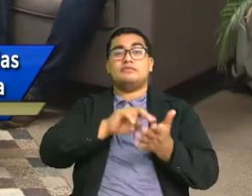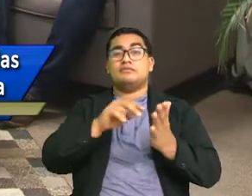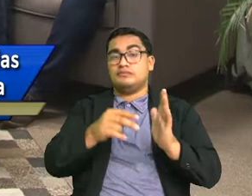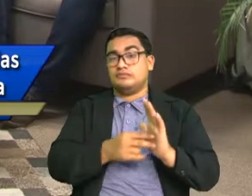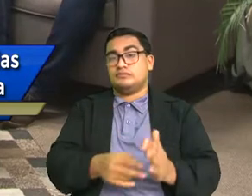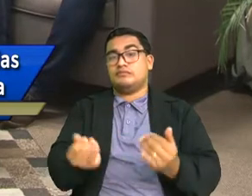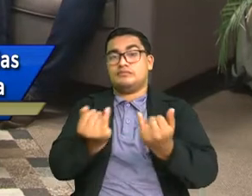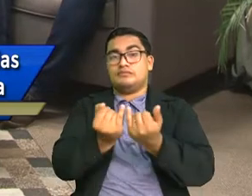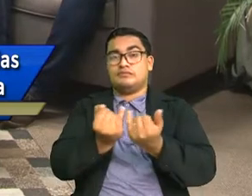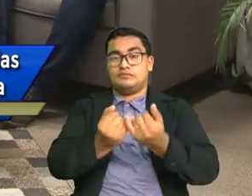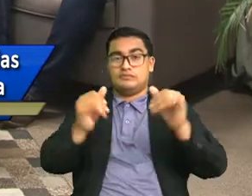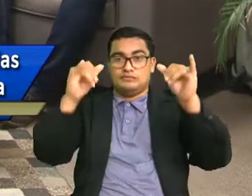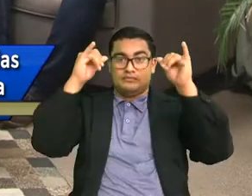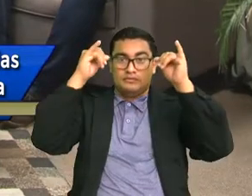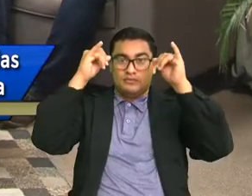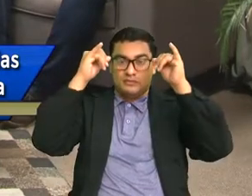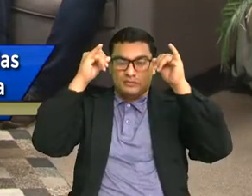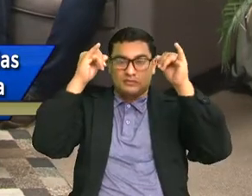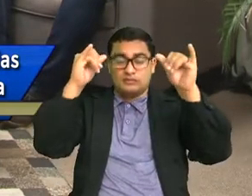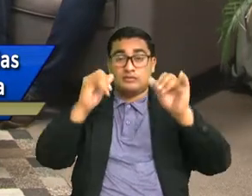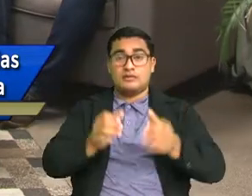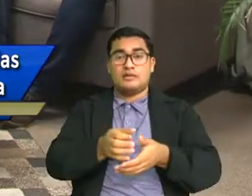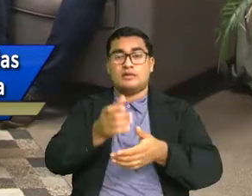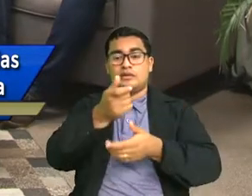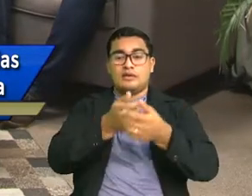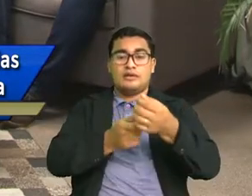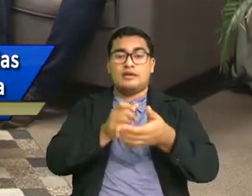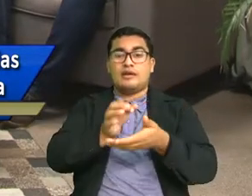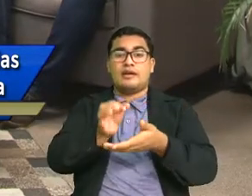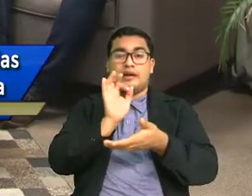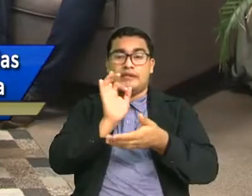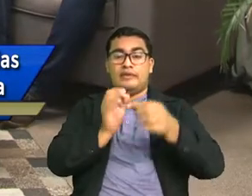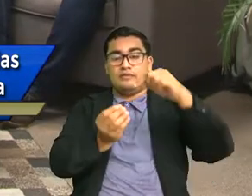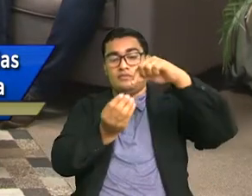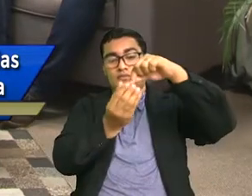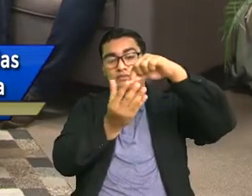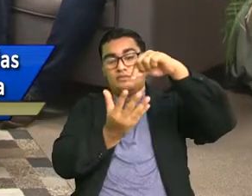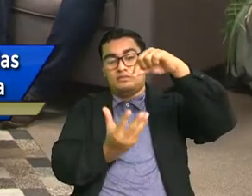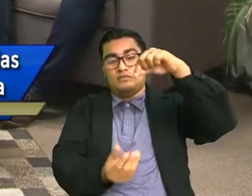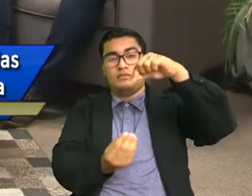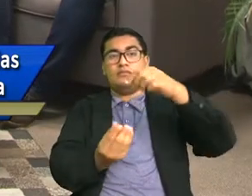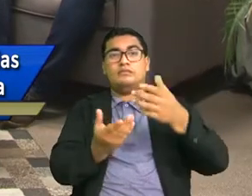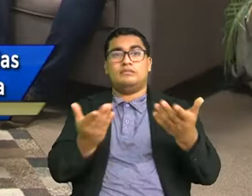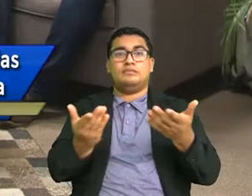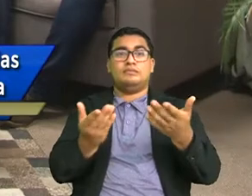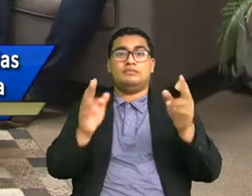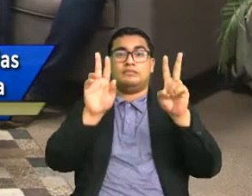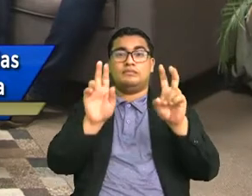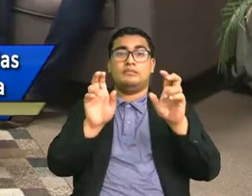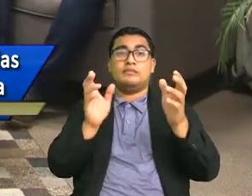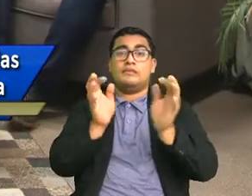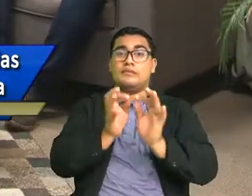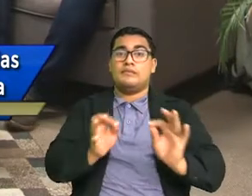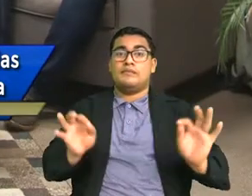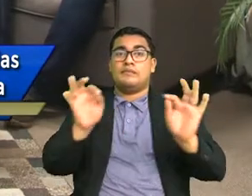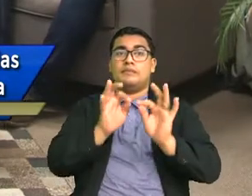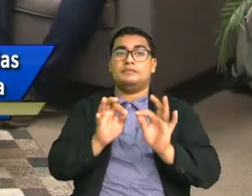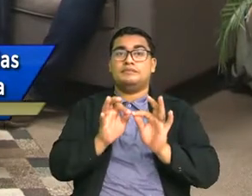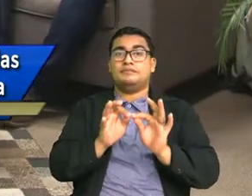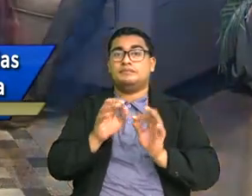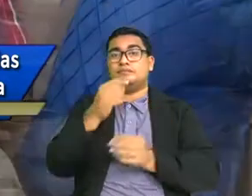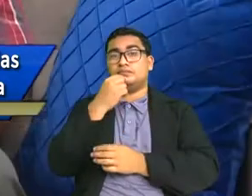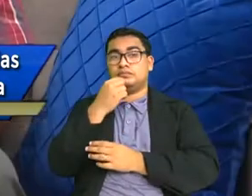significa también café significa también cacao y ahí antes de entrar a todo ese sector porque claro como usted lo dice no solamente es